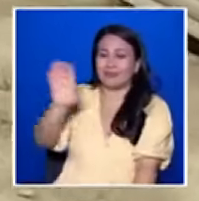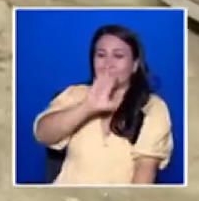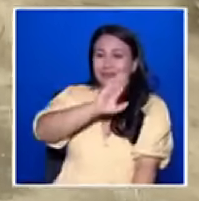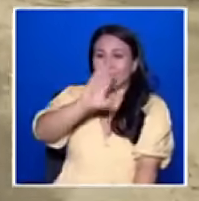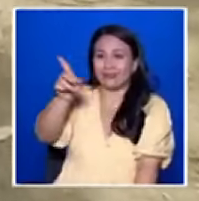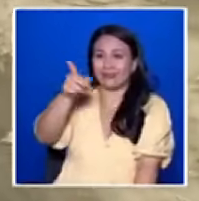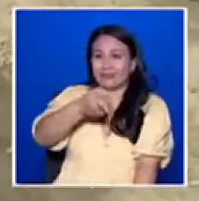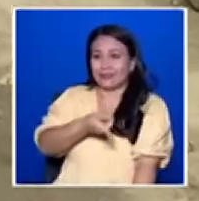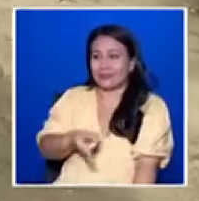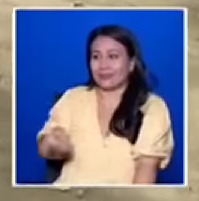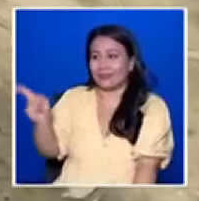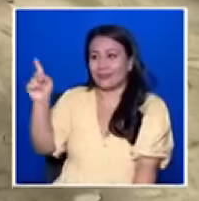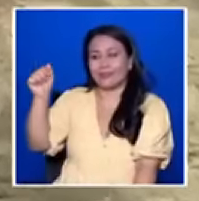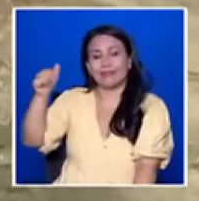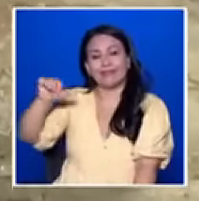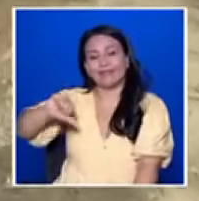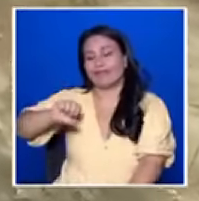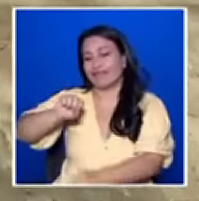por ejemplo,